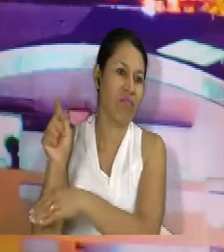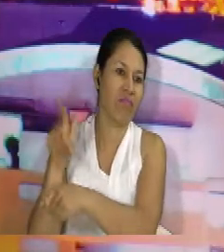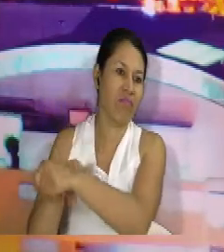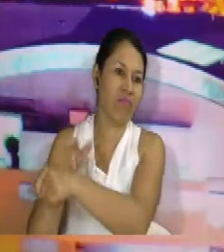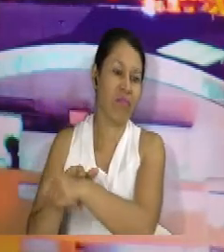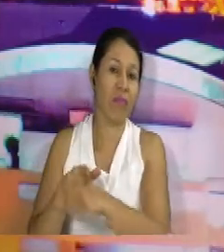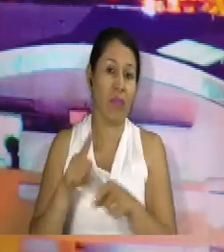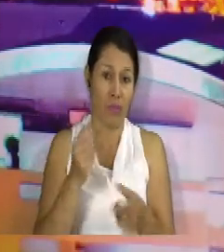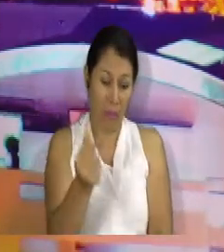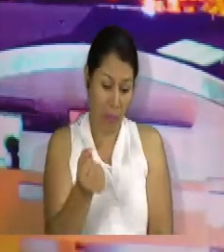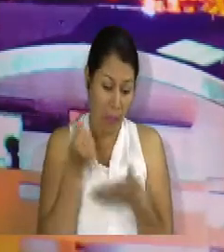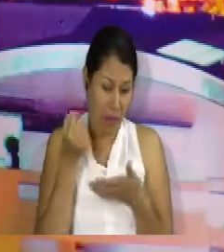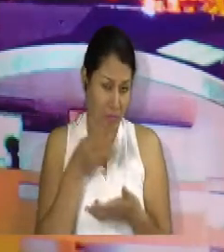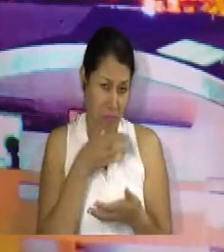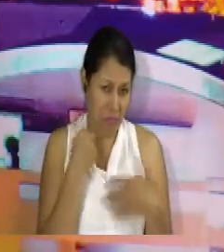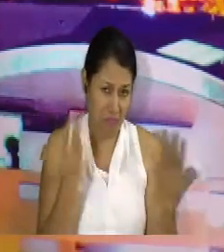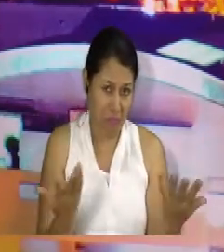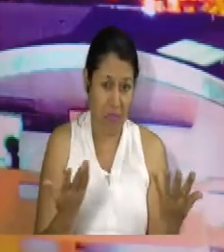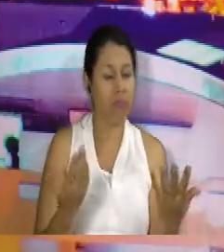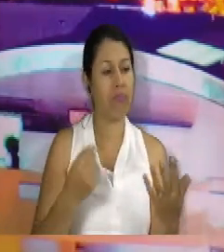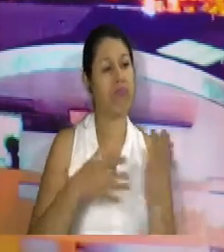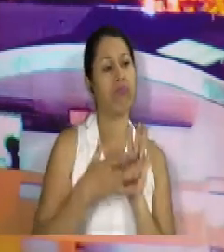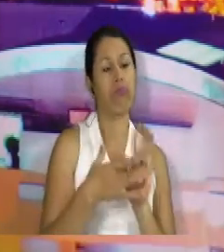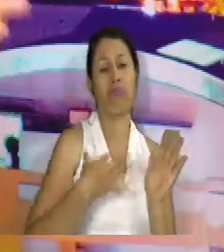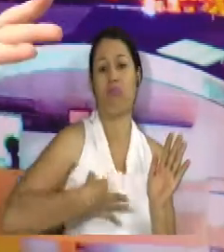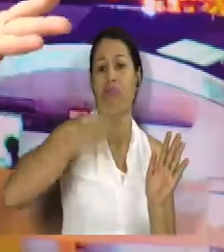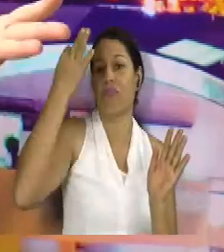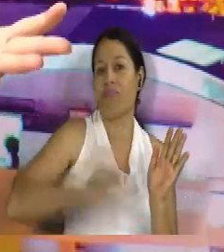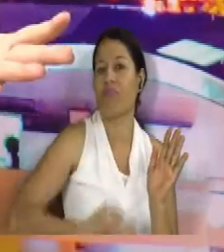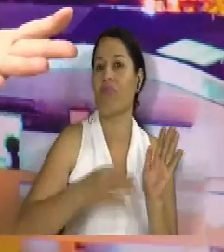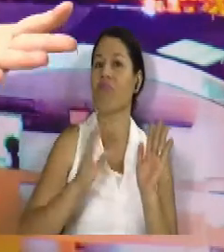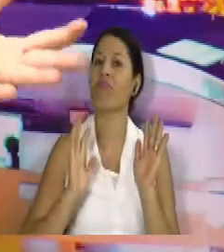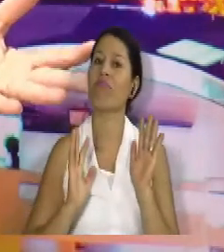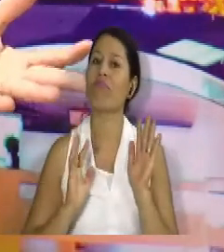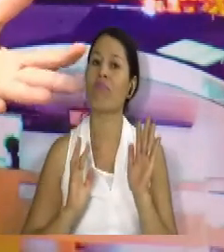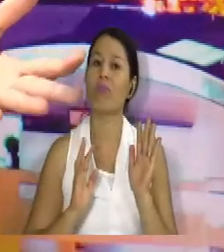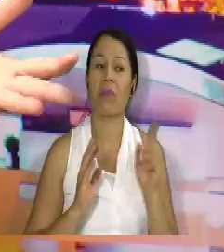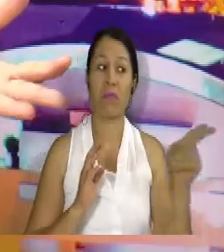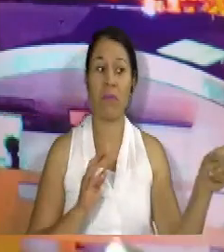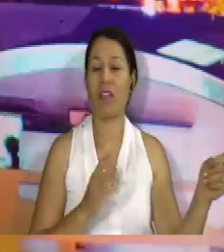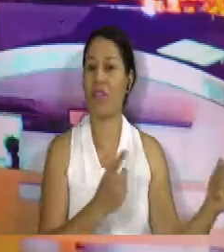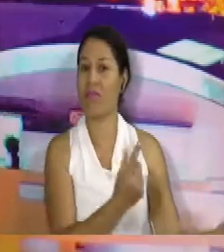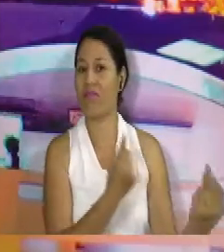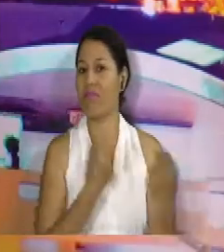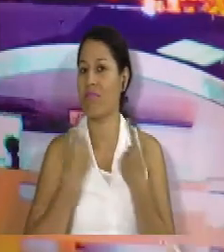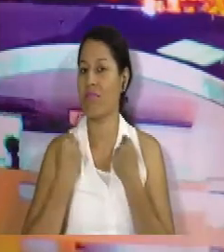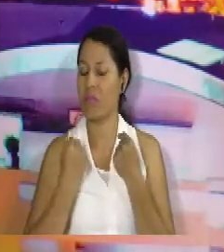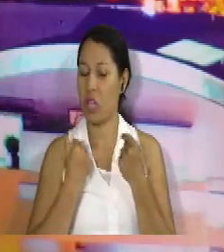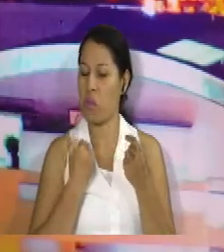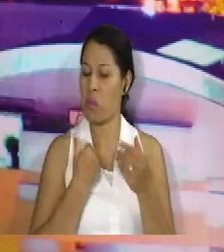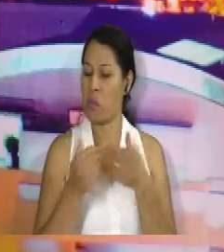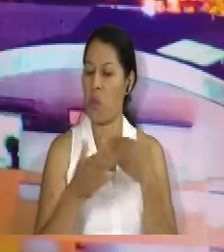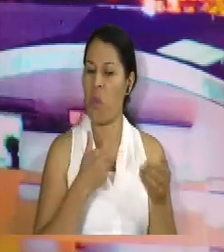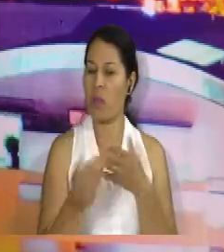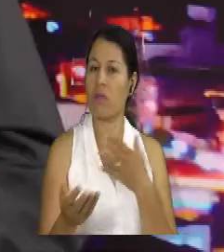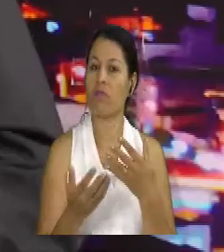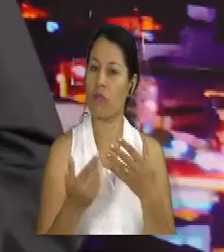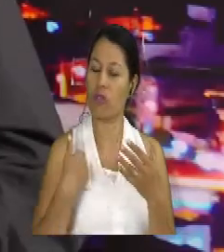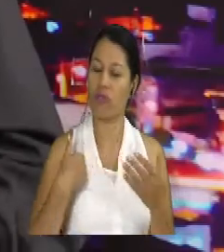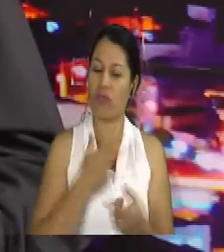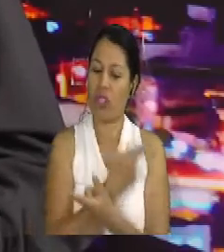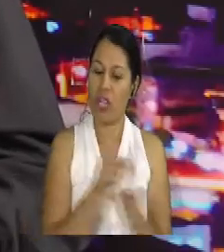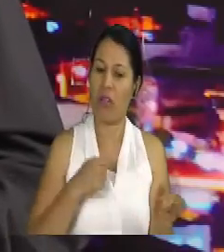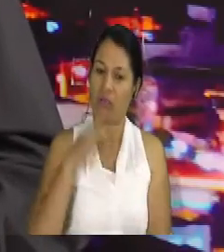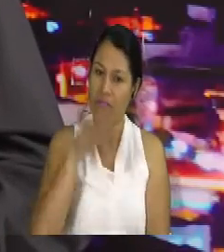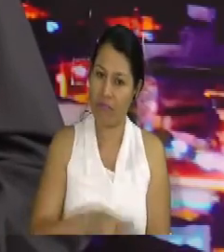ético. Y que pretendieron usurparme eso, pero bueno, aquí estoy vigente. Pedro, muchas gracias por la invitación para estar con la comunidad de Barranca Bermeja. Vamos a hacer